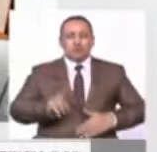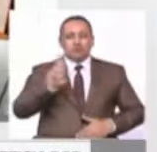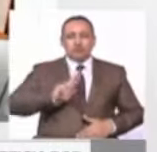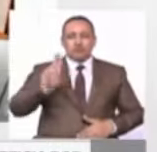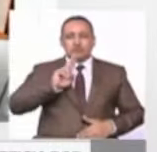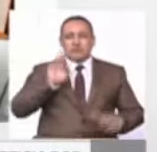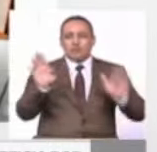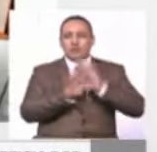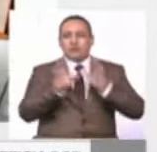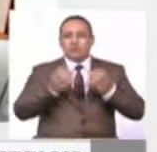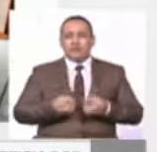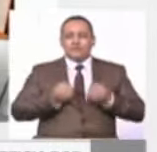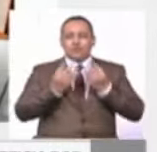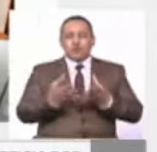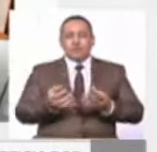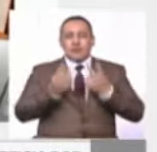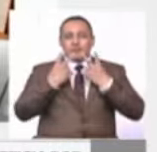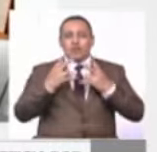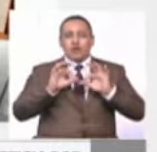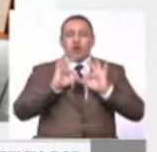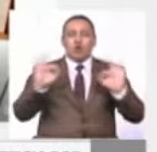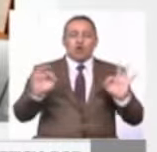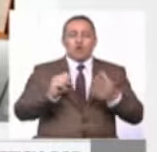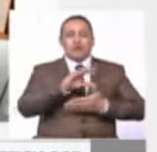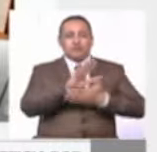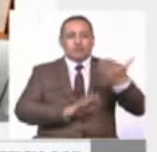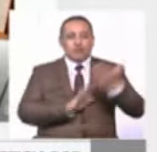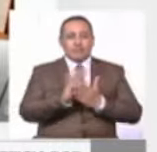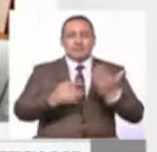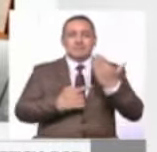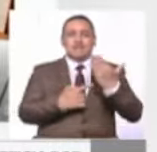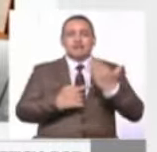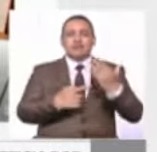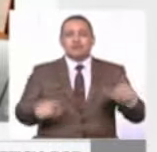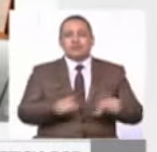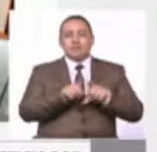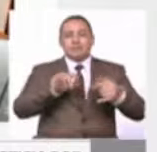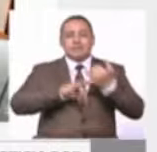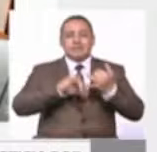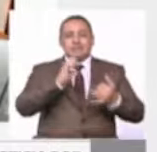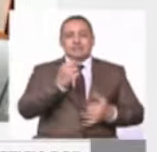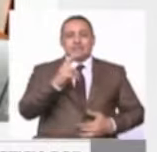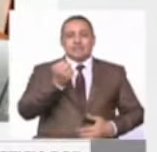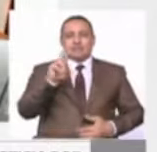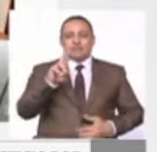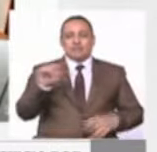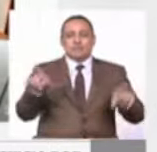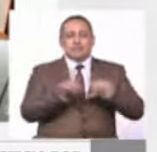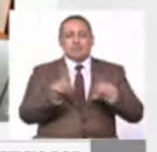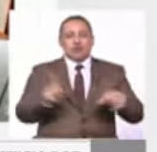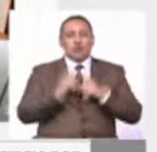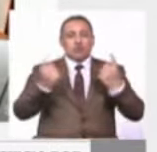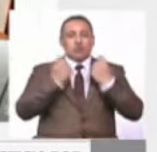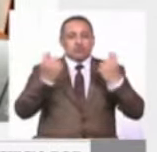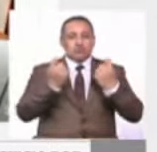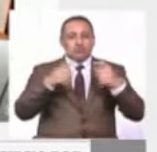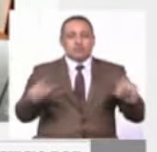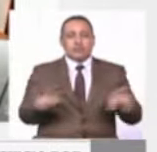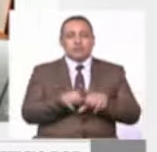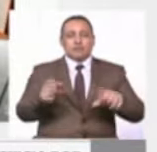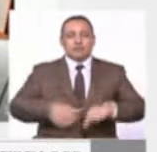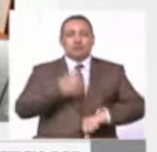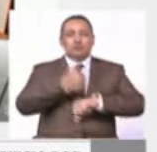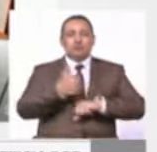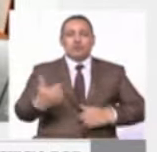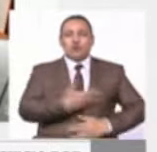los pronunciamientos o informes técnicos de servir para los concursos de alos funcionarios